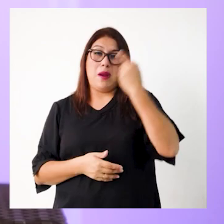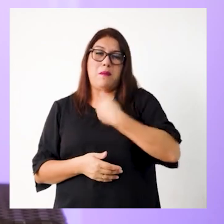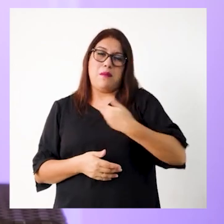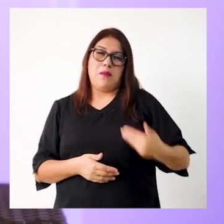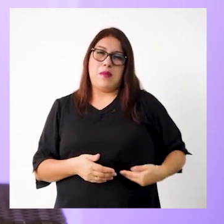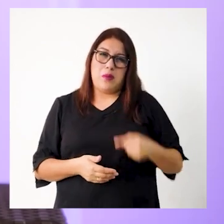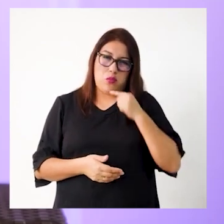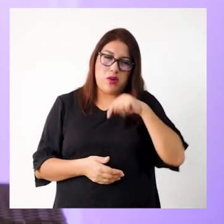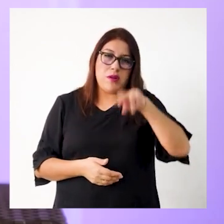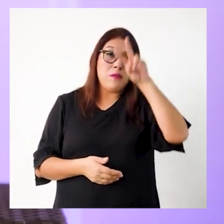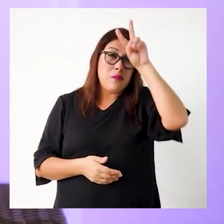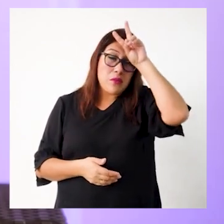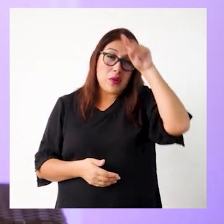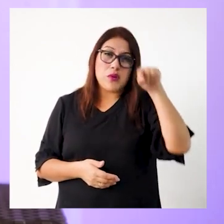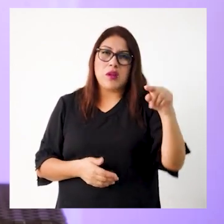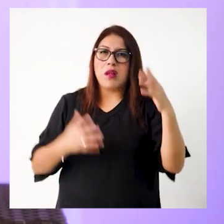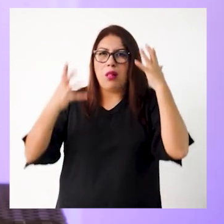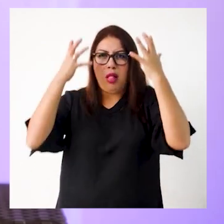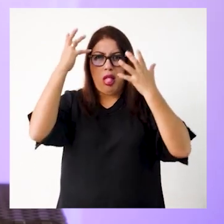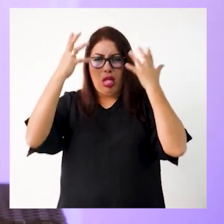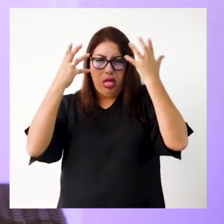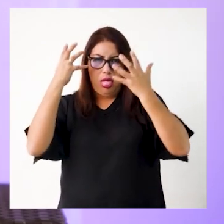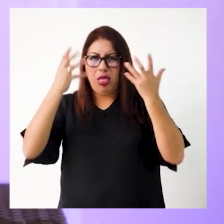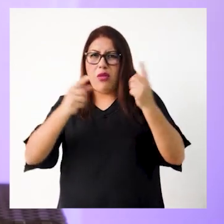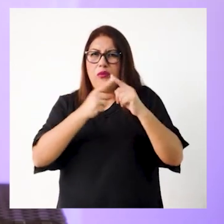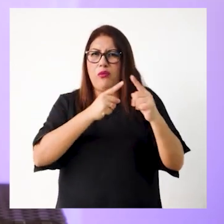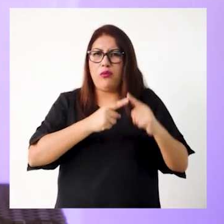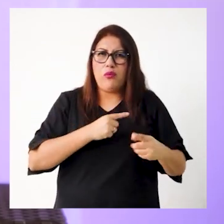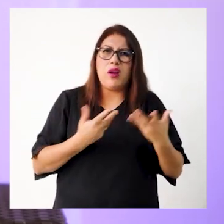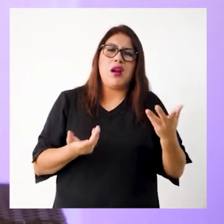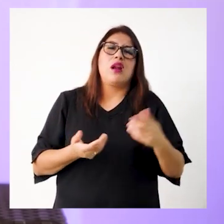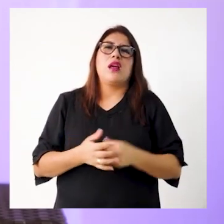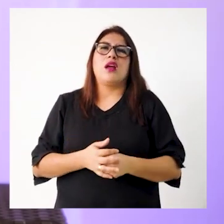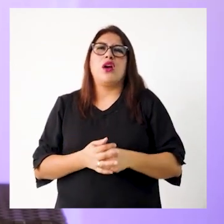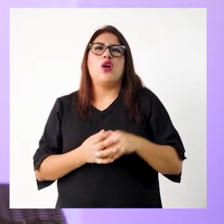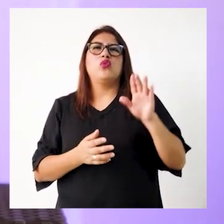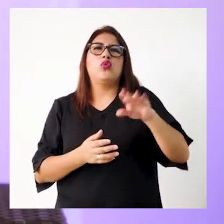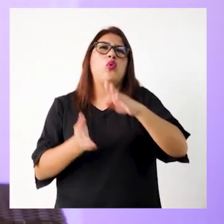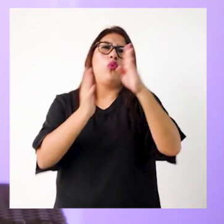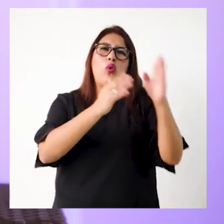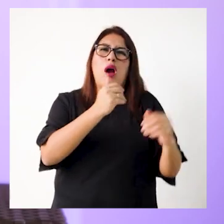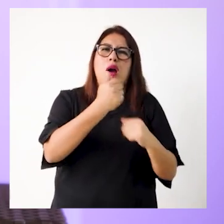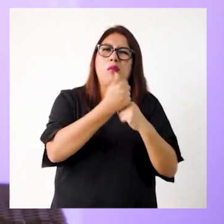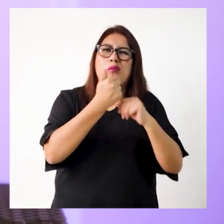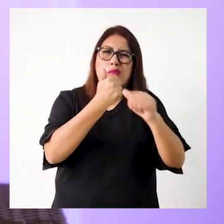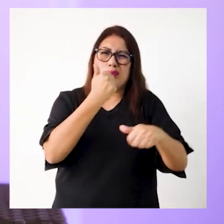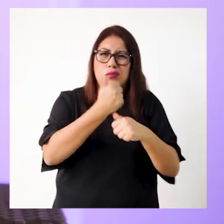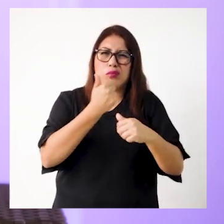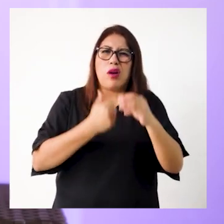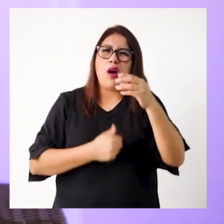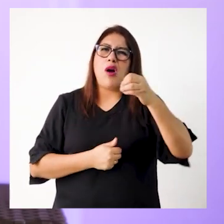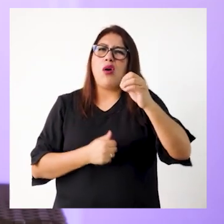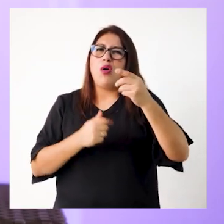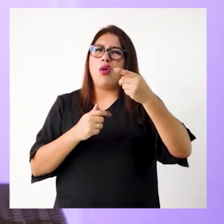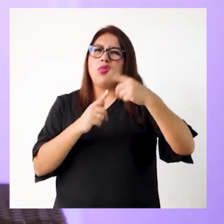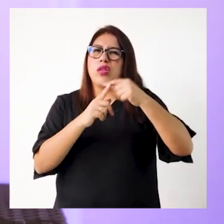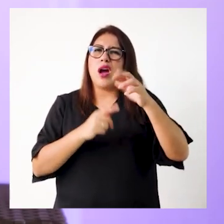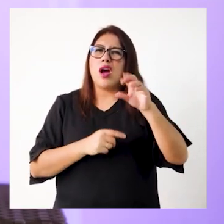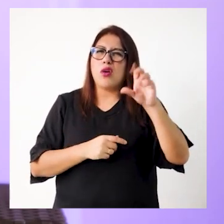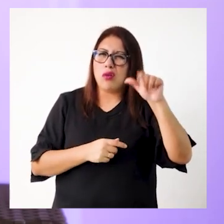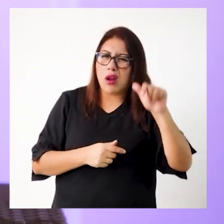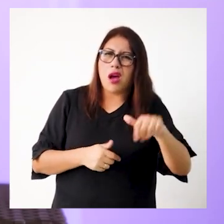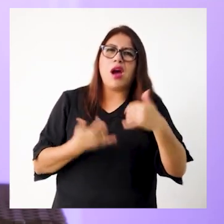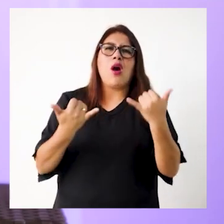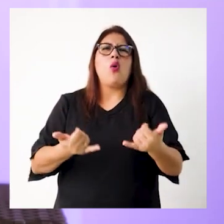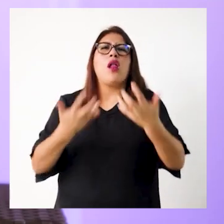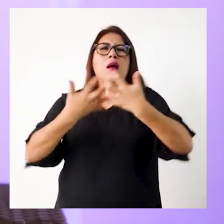mujer, ¿no?, en gobernar, está preocupadísima, el doctor Alberto Tarola y todo esto, pero la empresa privada